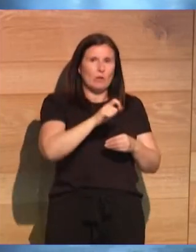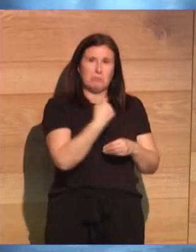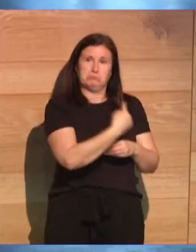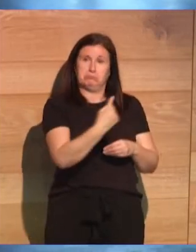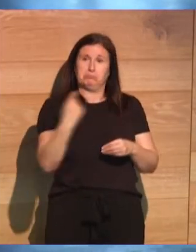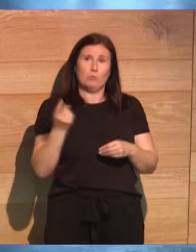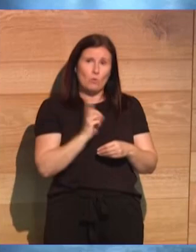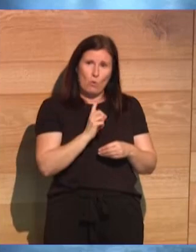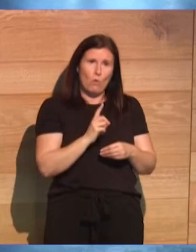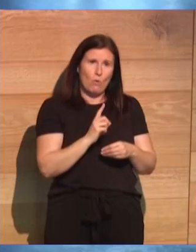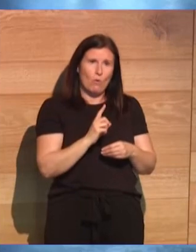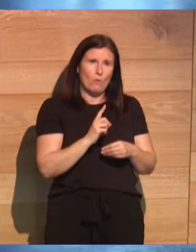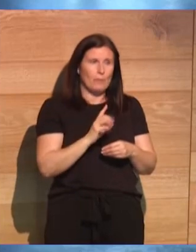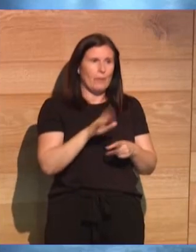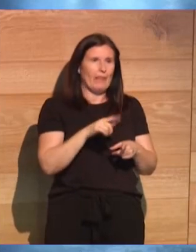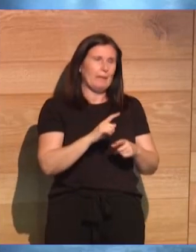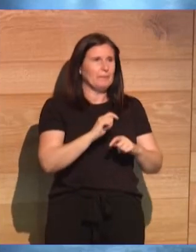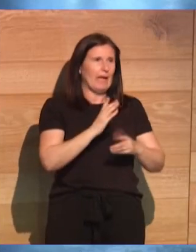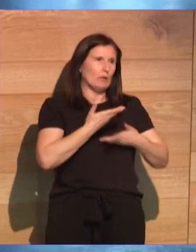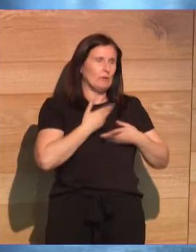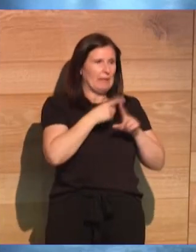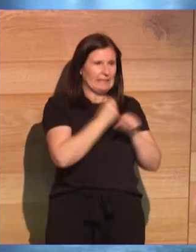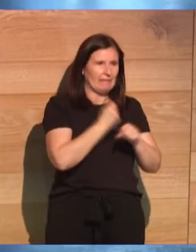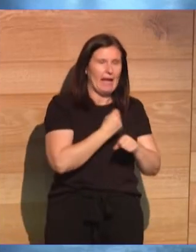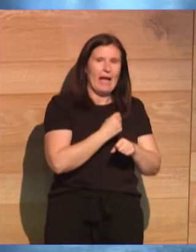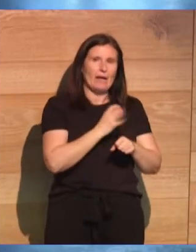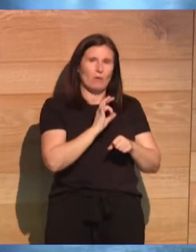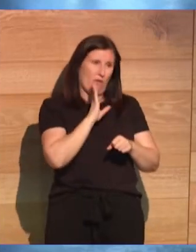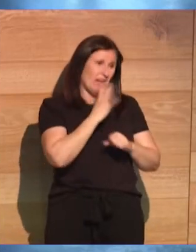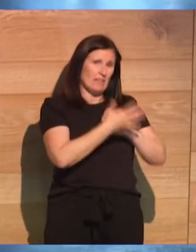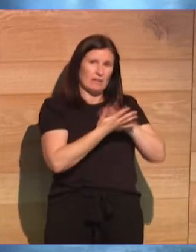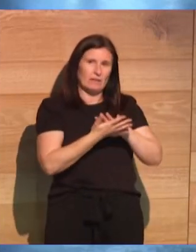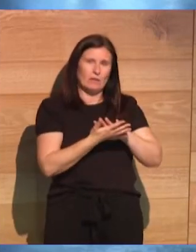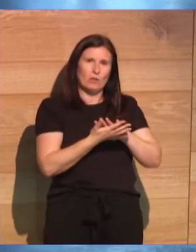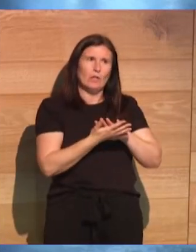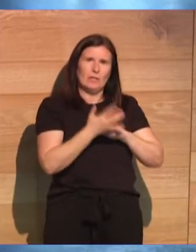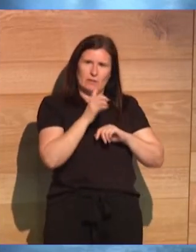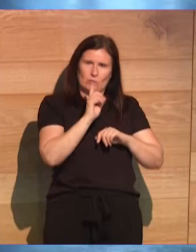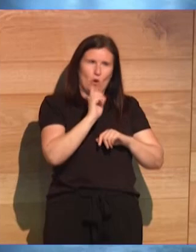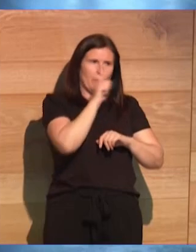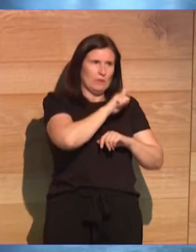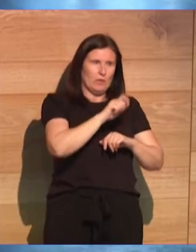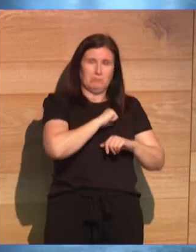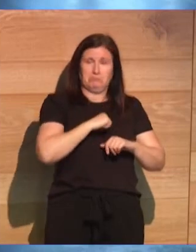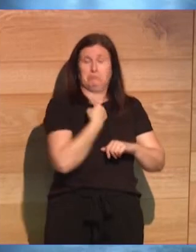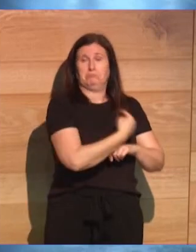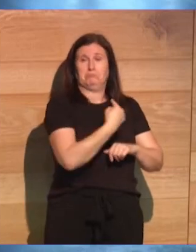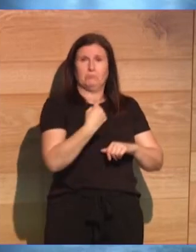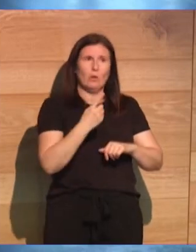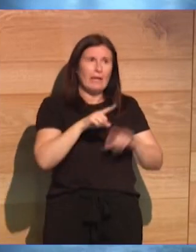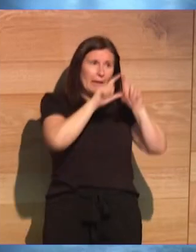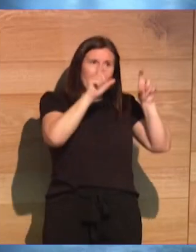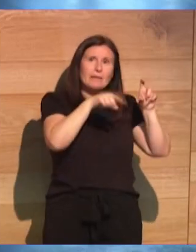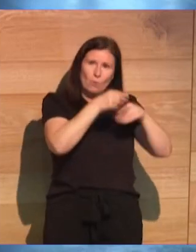también porque pueden aligerar trabajo, todo lo que estábamos hablando, ¿no? Sino que no solamente son particulares, sino que también hay